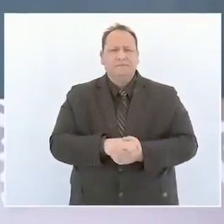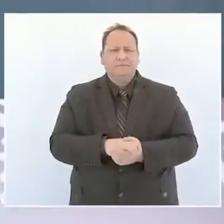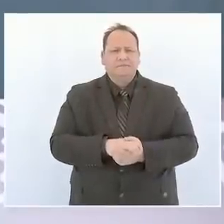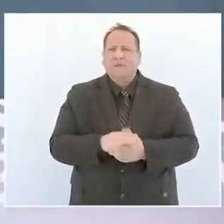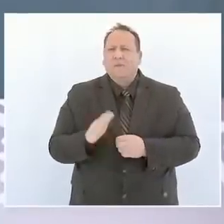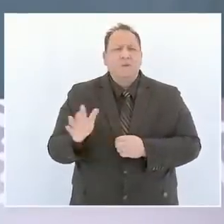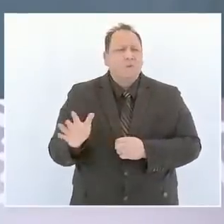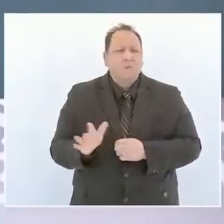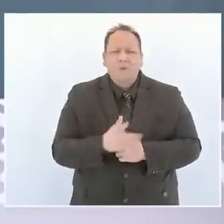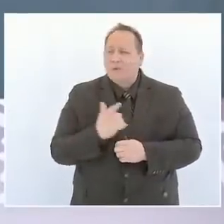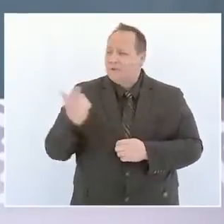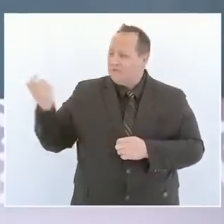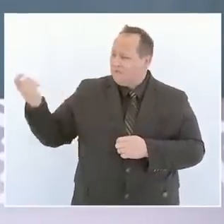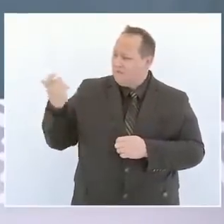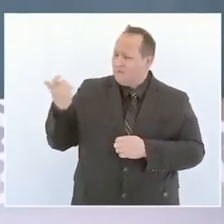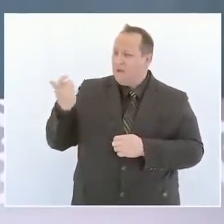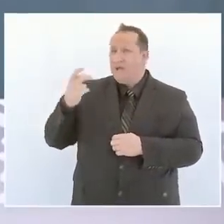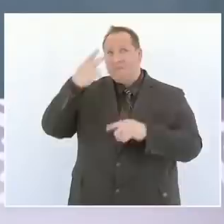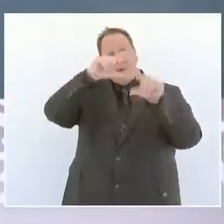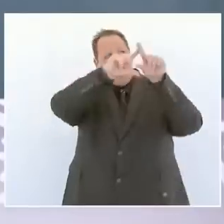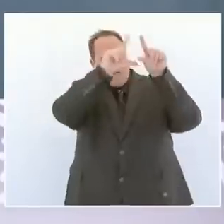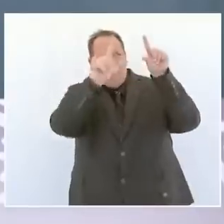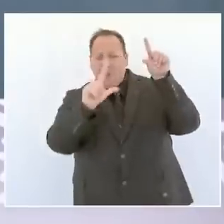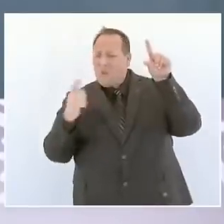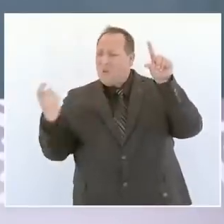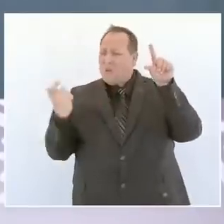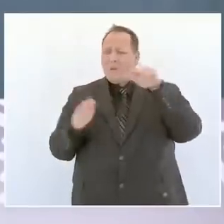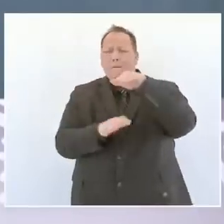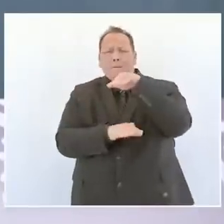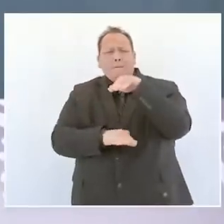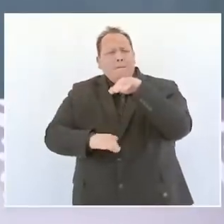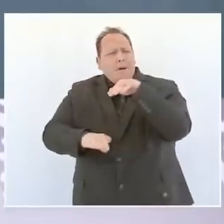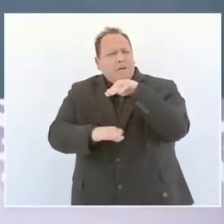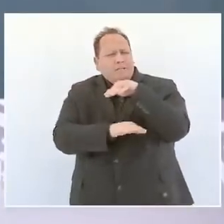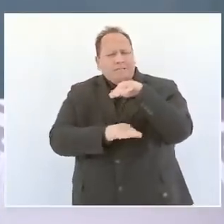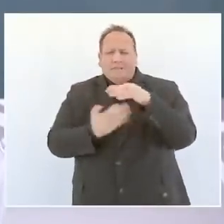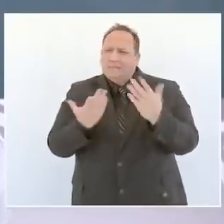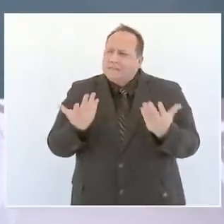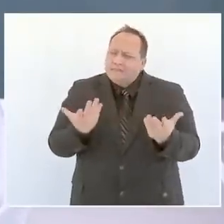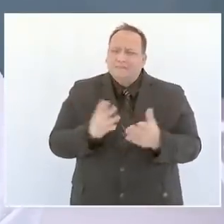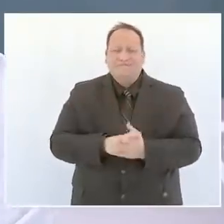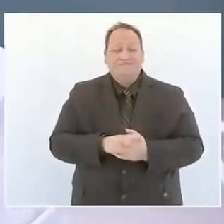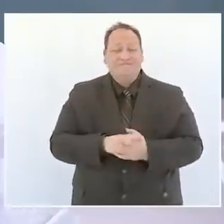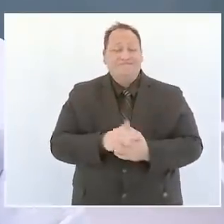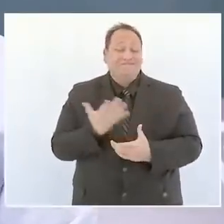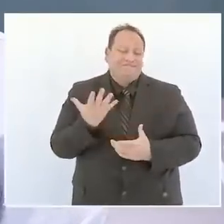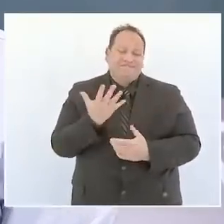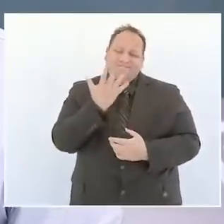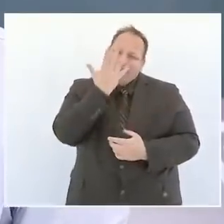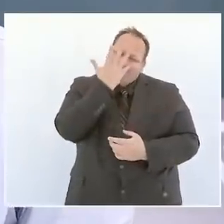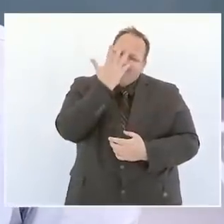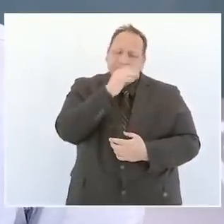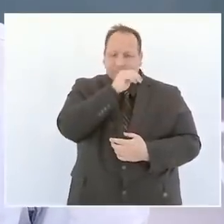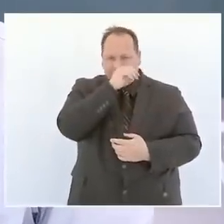porque el salario mínimo en nuestro país, y es una vergüenza